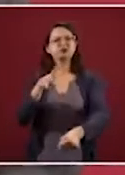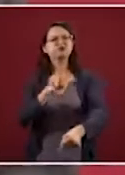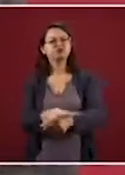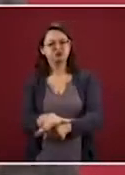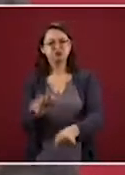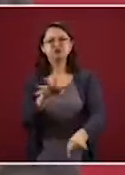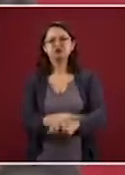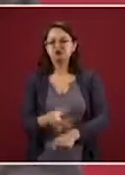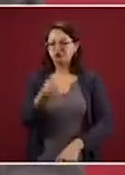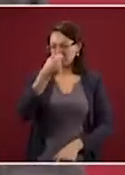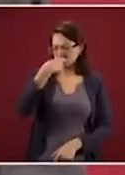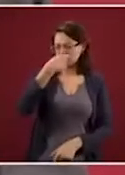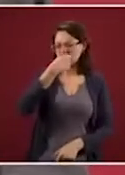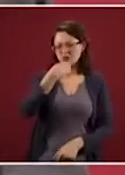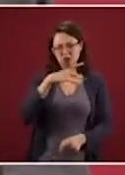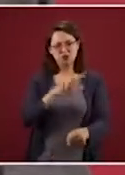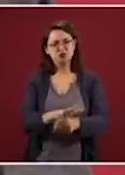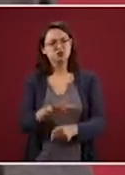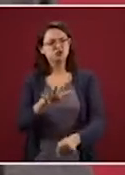medicinas